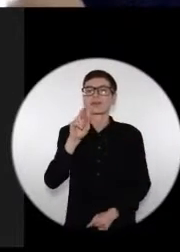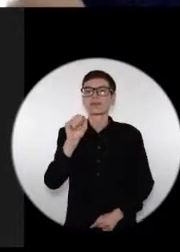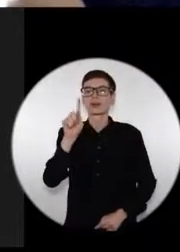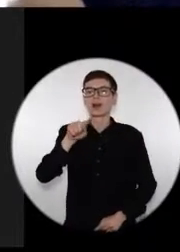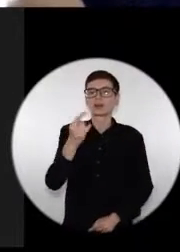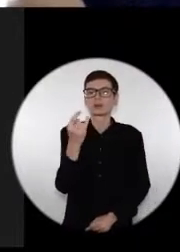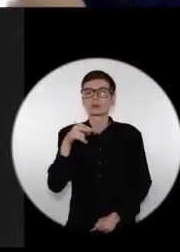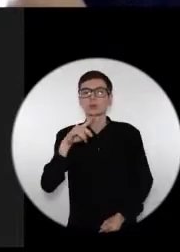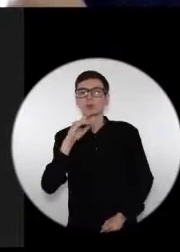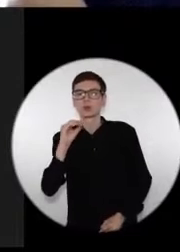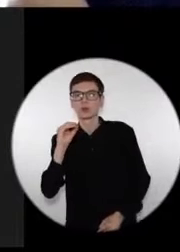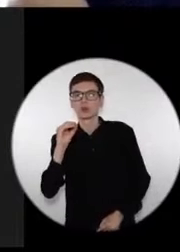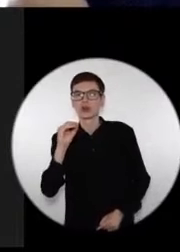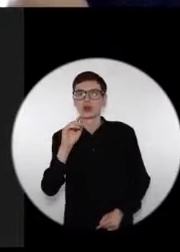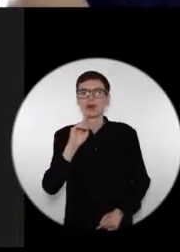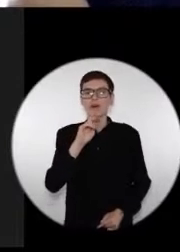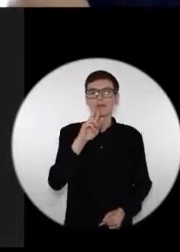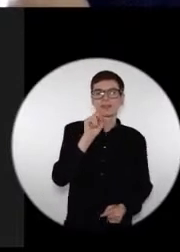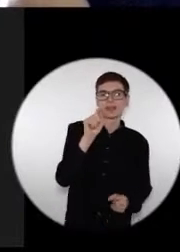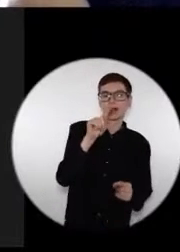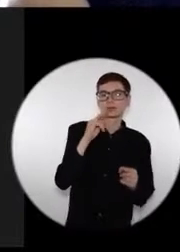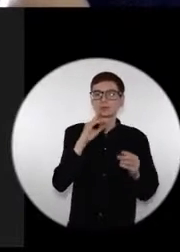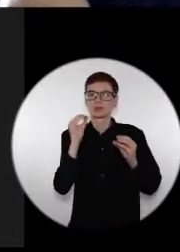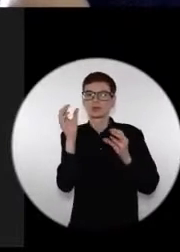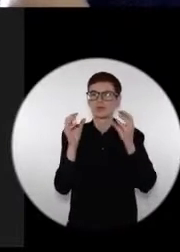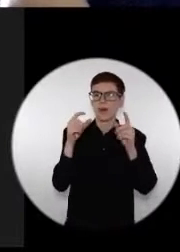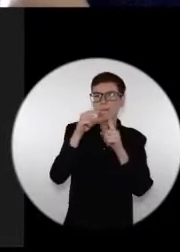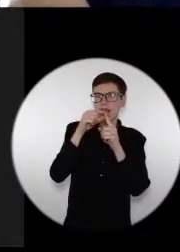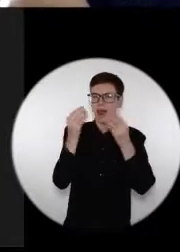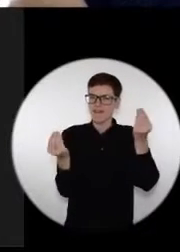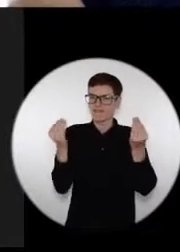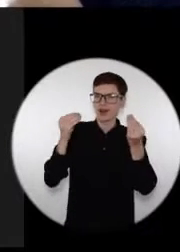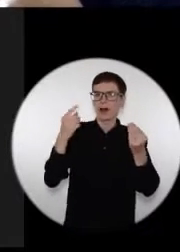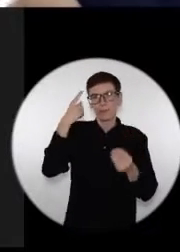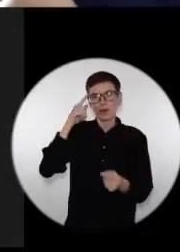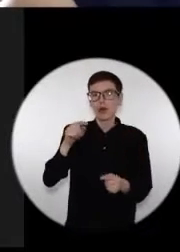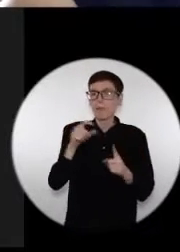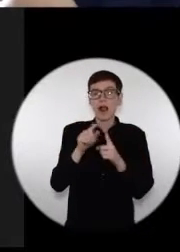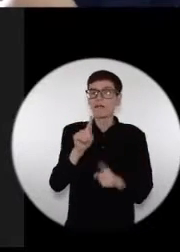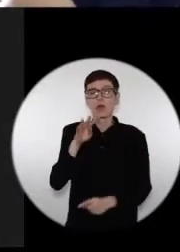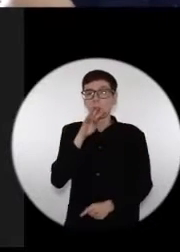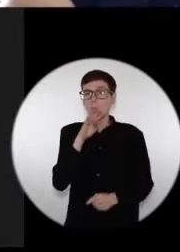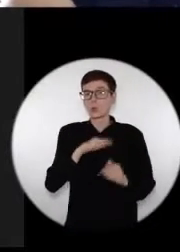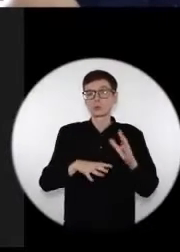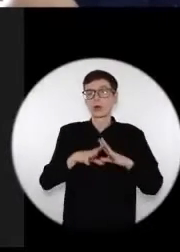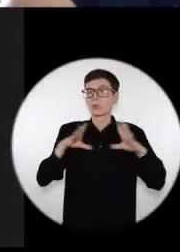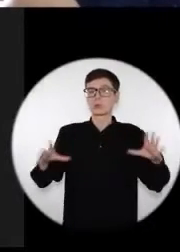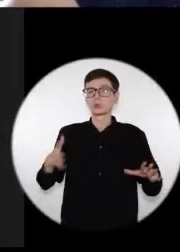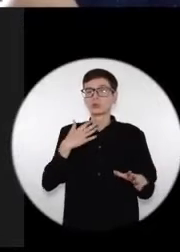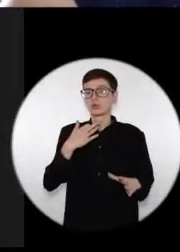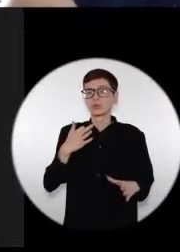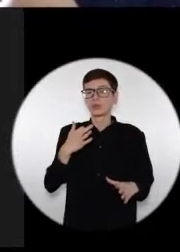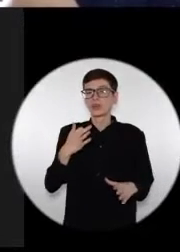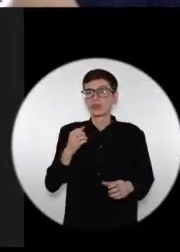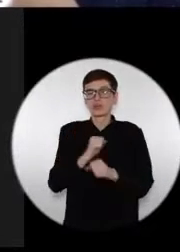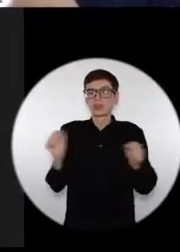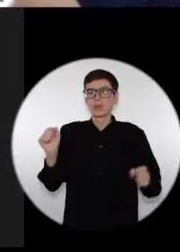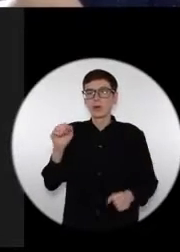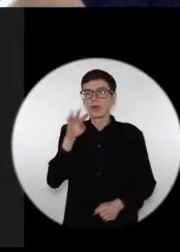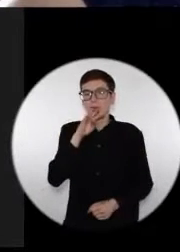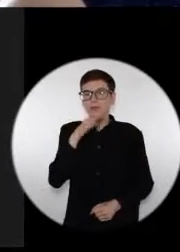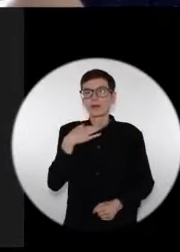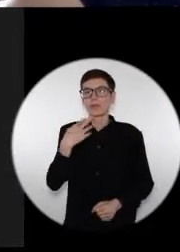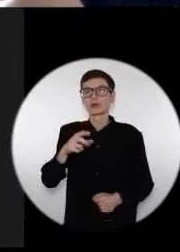porque pareciese que fuera un juego de palabras la palabra trasunto como el asunto trastocado o algo así y una palabra que en realidad no se ocupa mucho